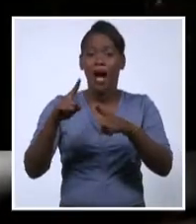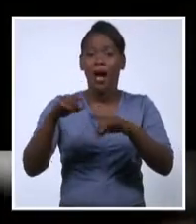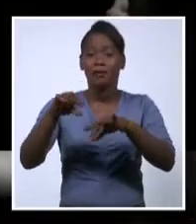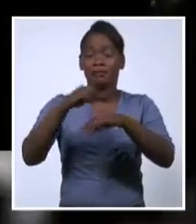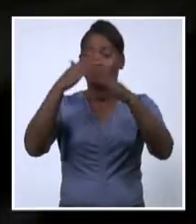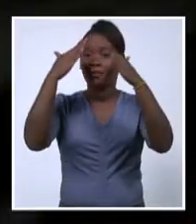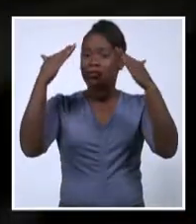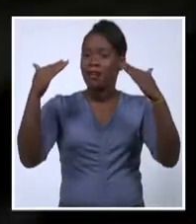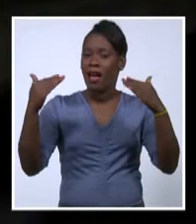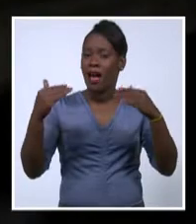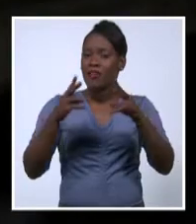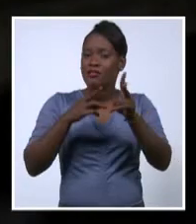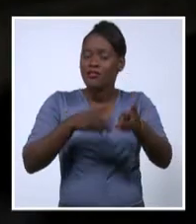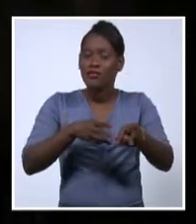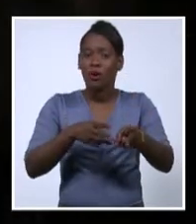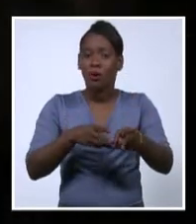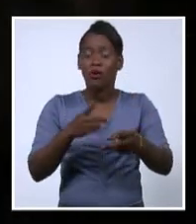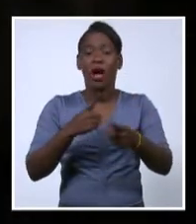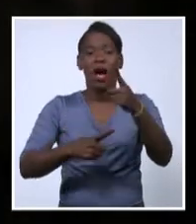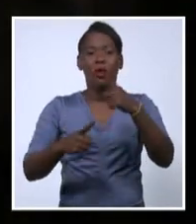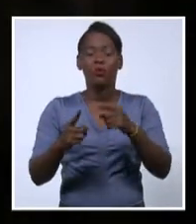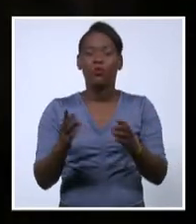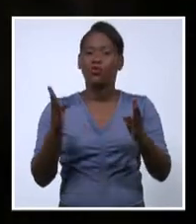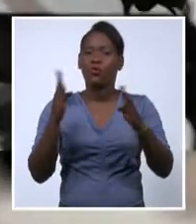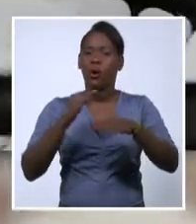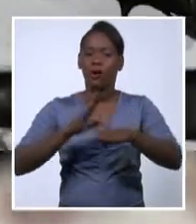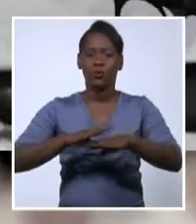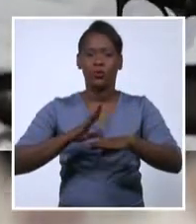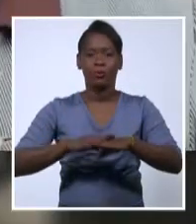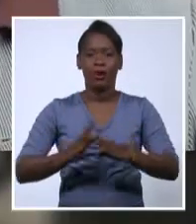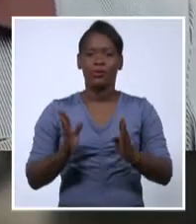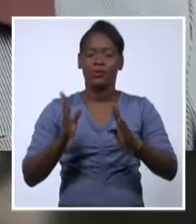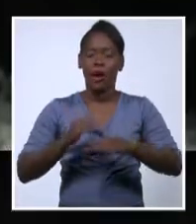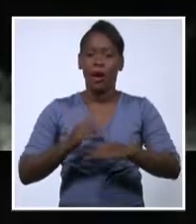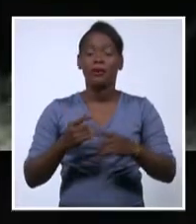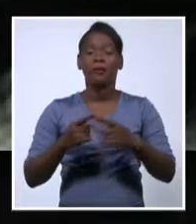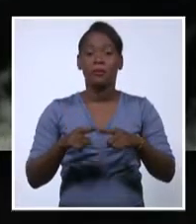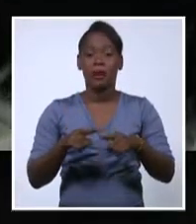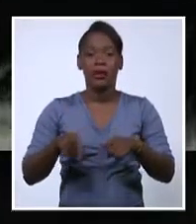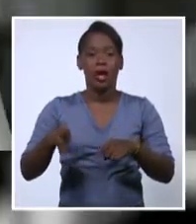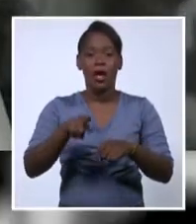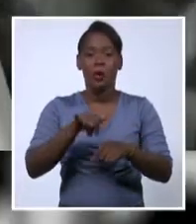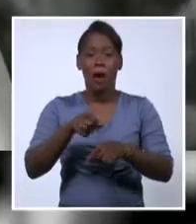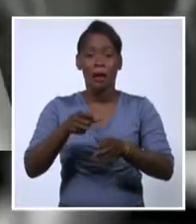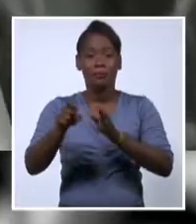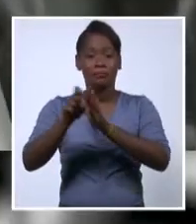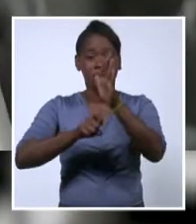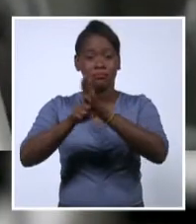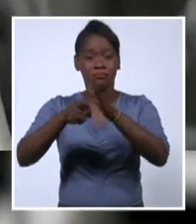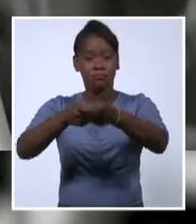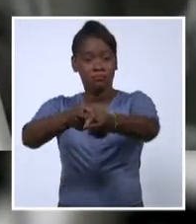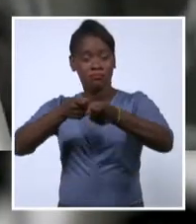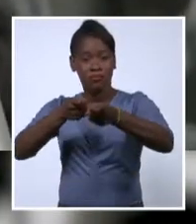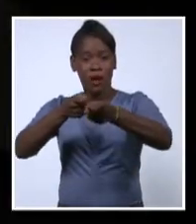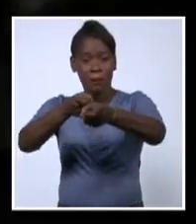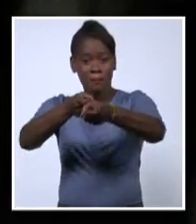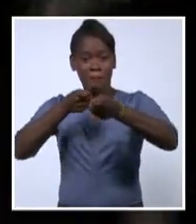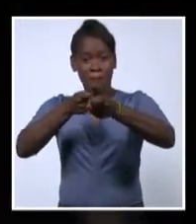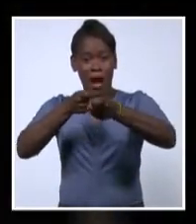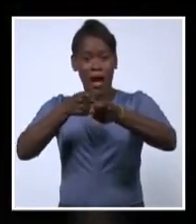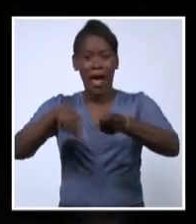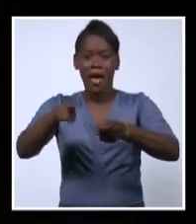irse en silencio. Muero inocente, me he confesado. Preparen, apunten, fuego. No estaban preparados para la